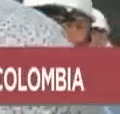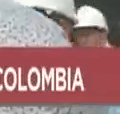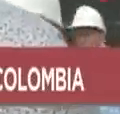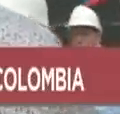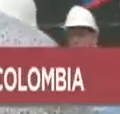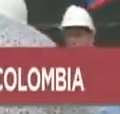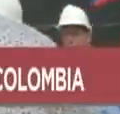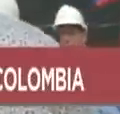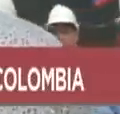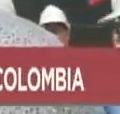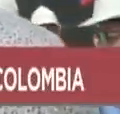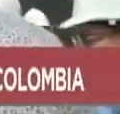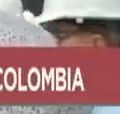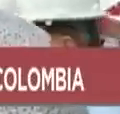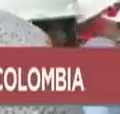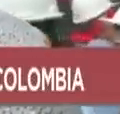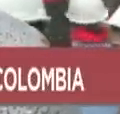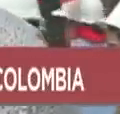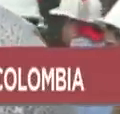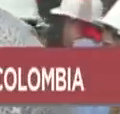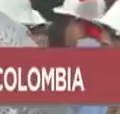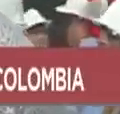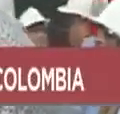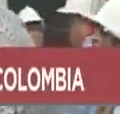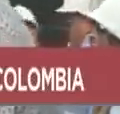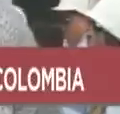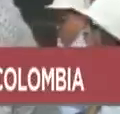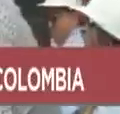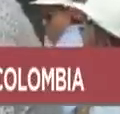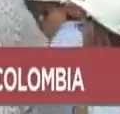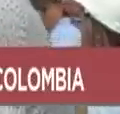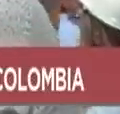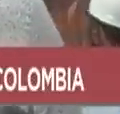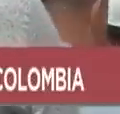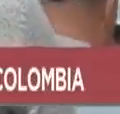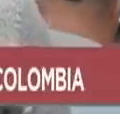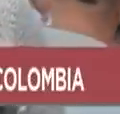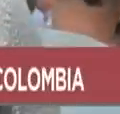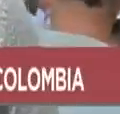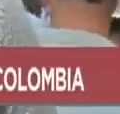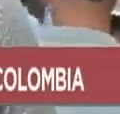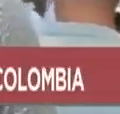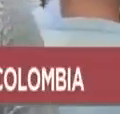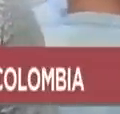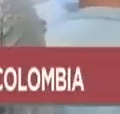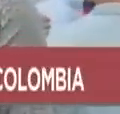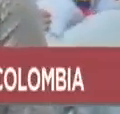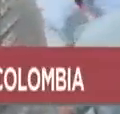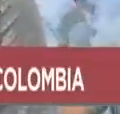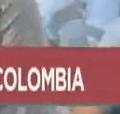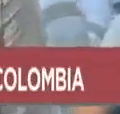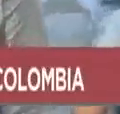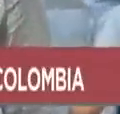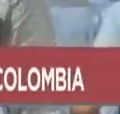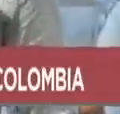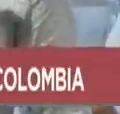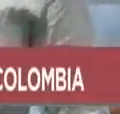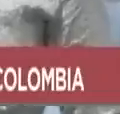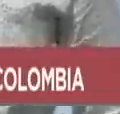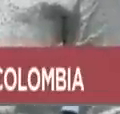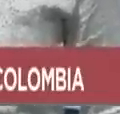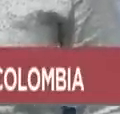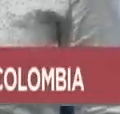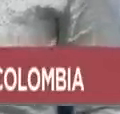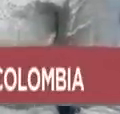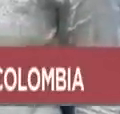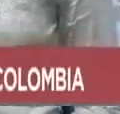la seguridad y la alimentación de nuestro país, en virtud de que a partir de la crisis de Monómero quedó a merced de multinacionales